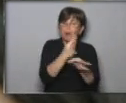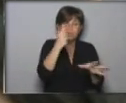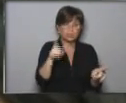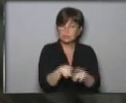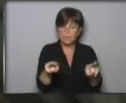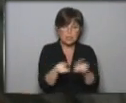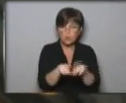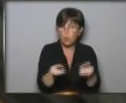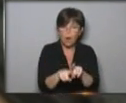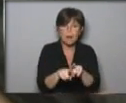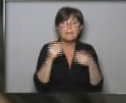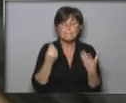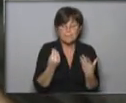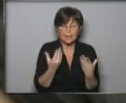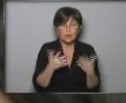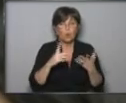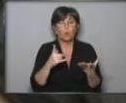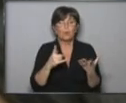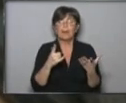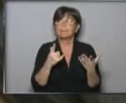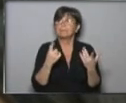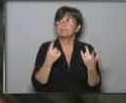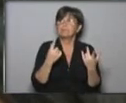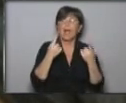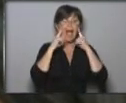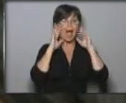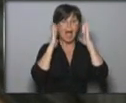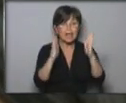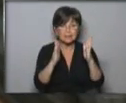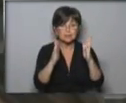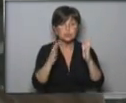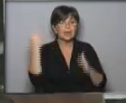profesiones, pero comporta una particular atención